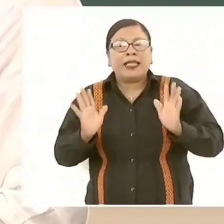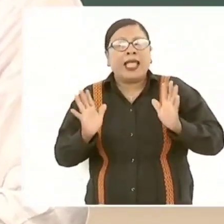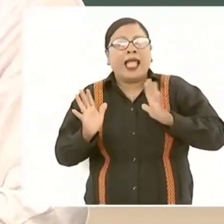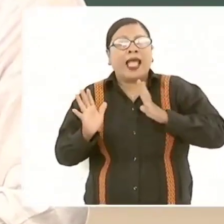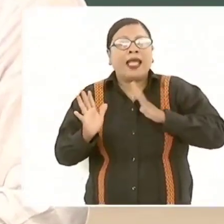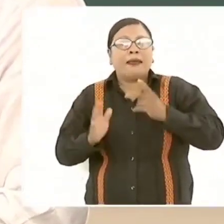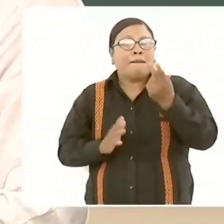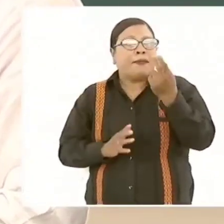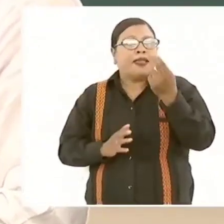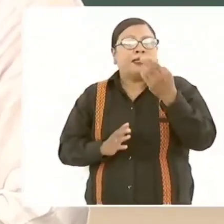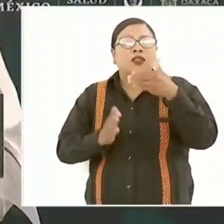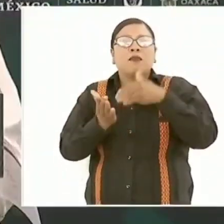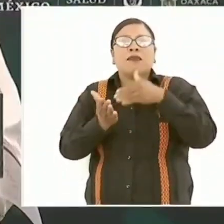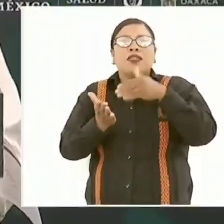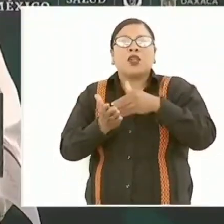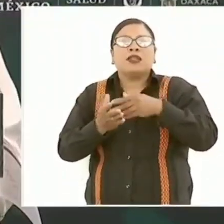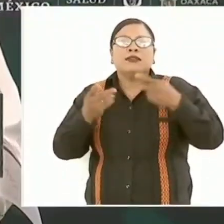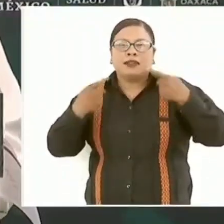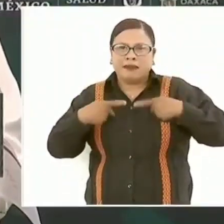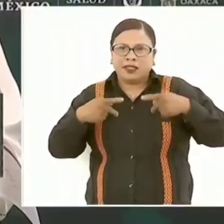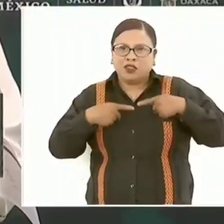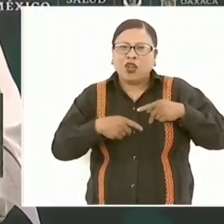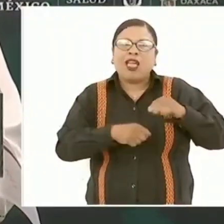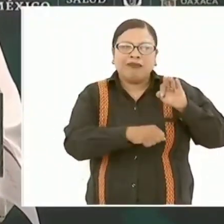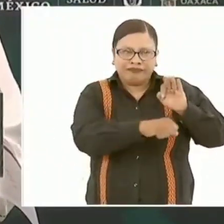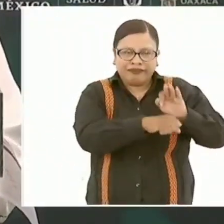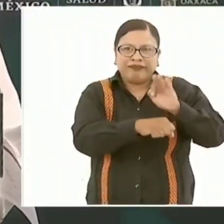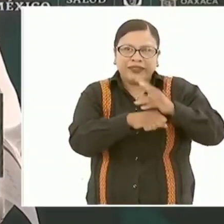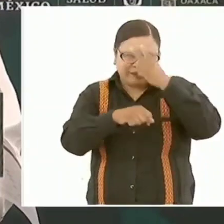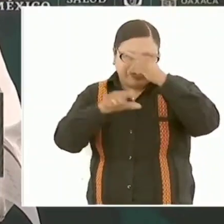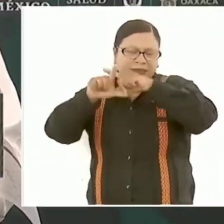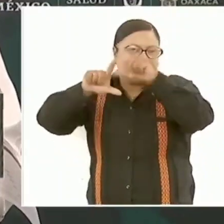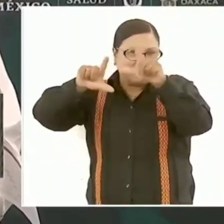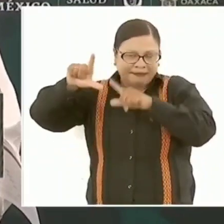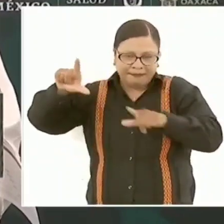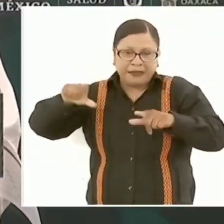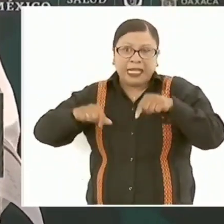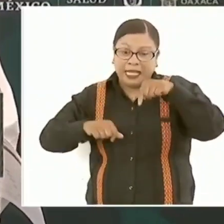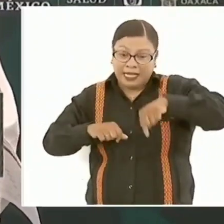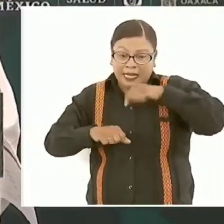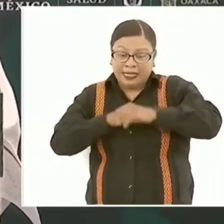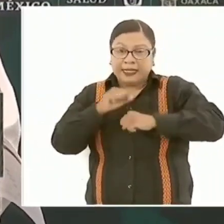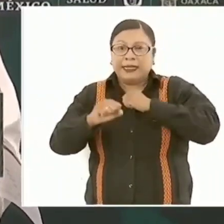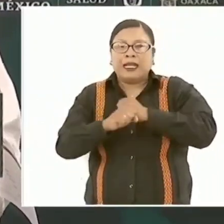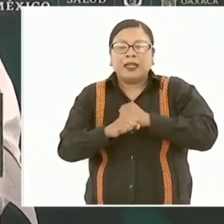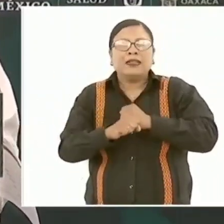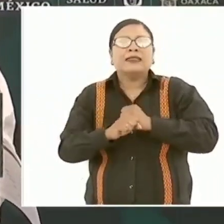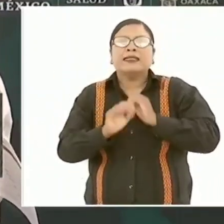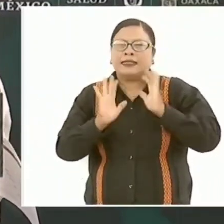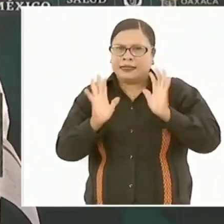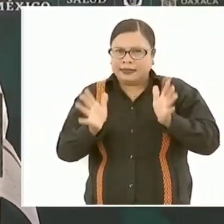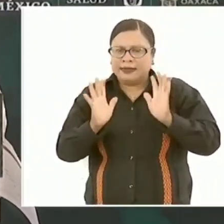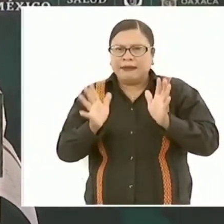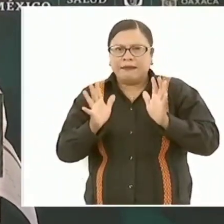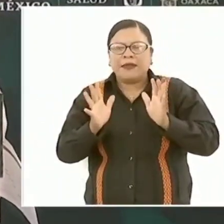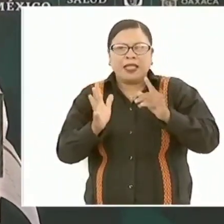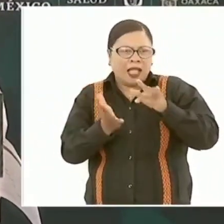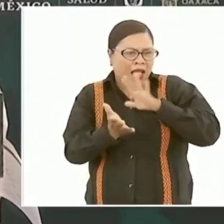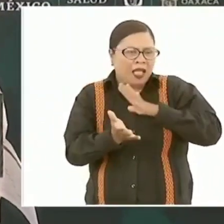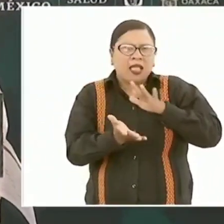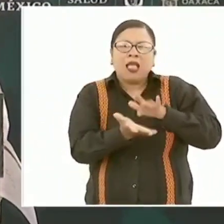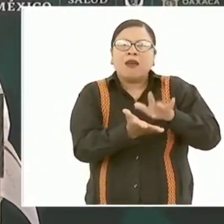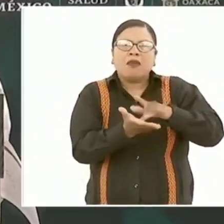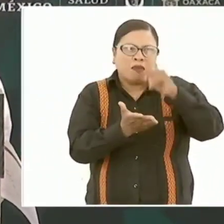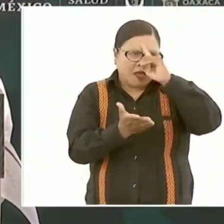25 millones de beneficiarios en todo el país. Este año estamos dispersando en apoyo